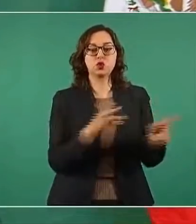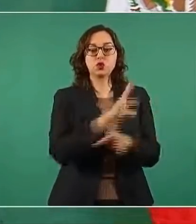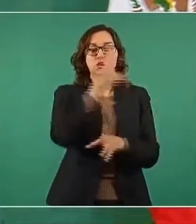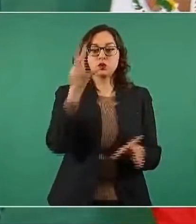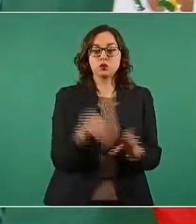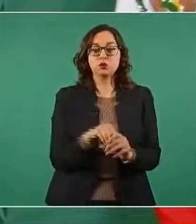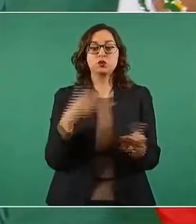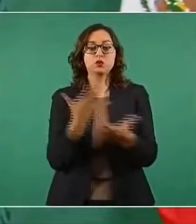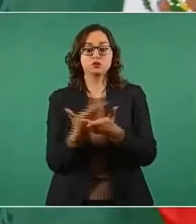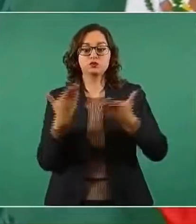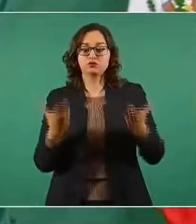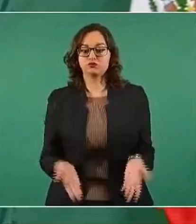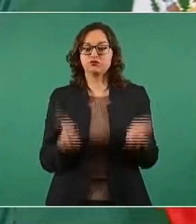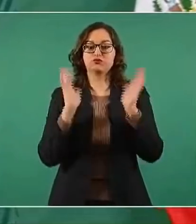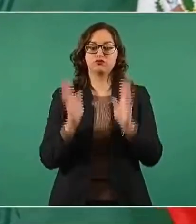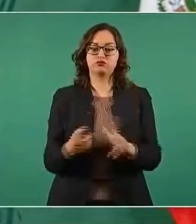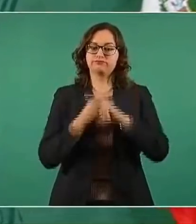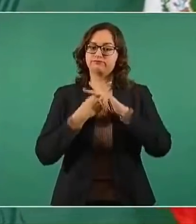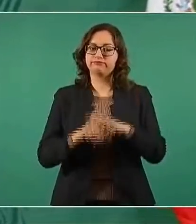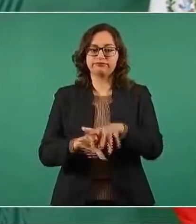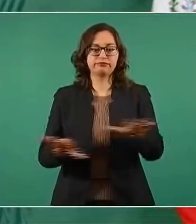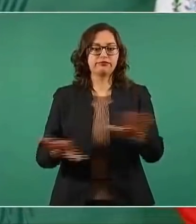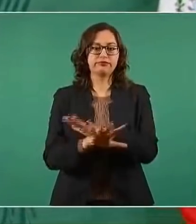está cambiando ahora.